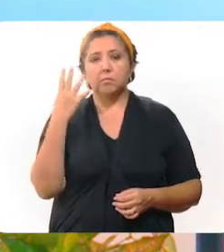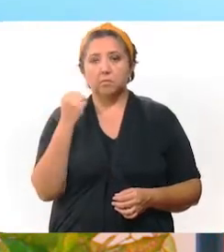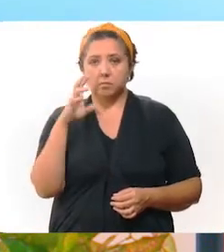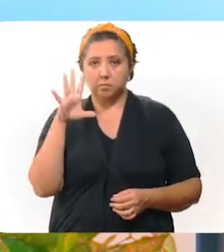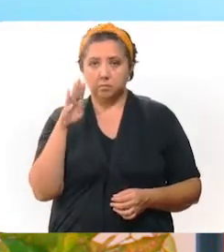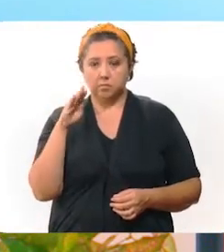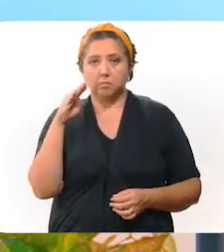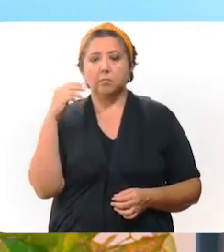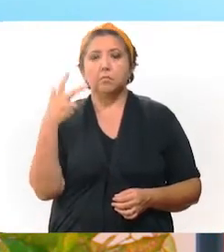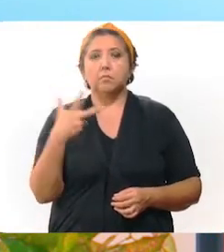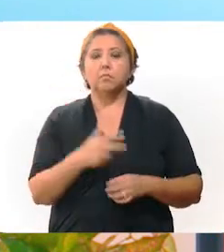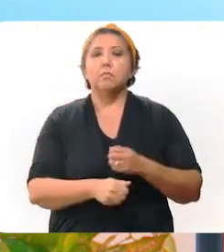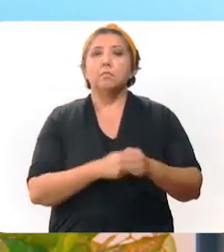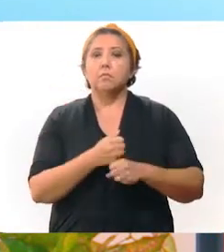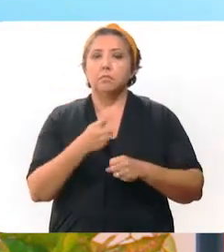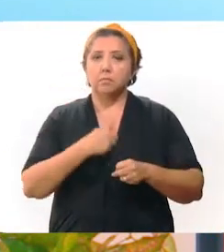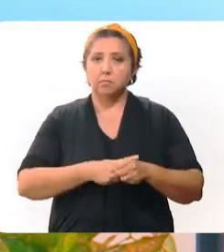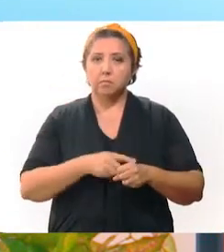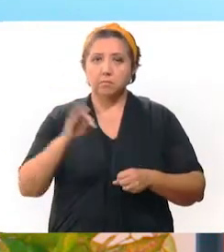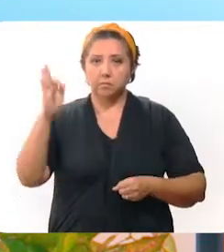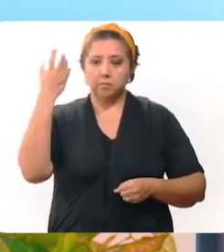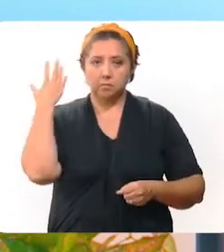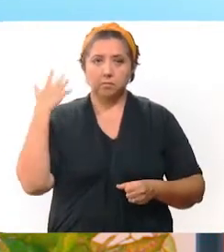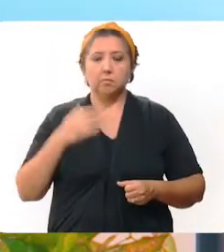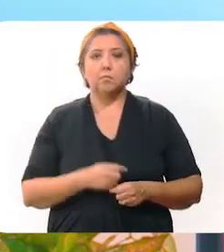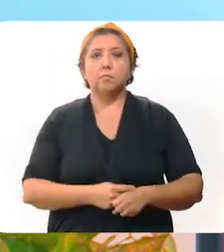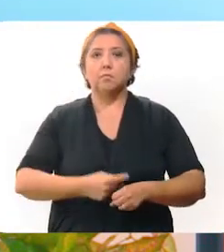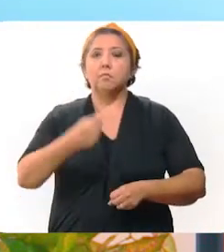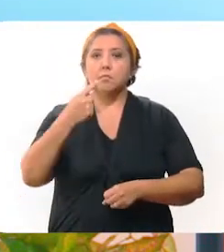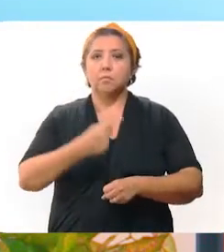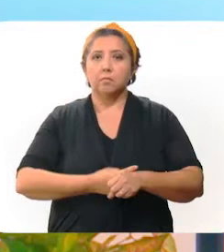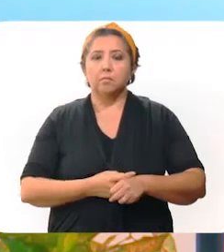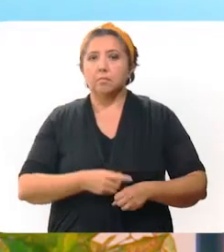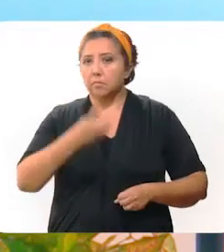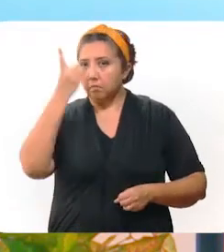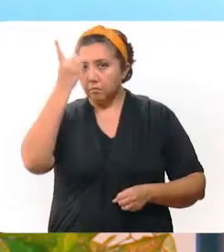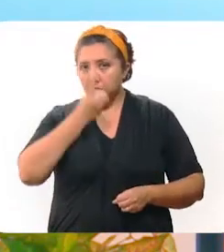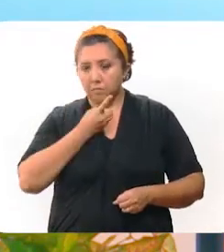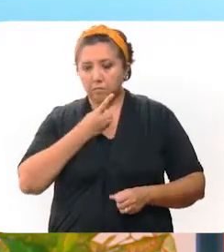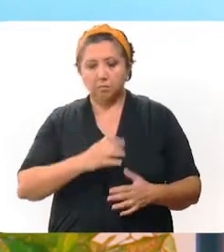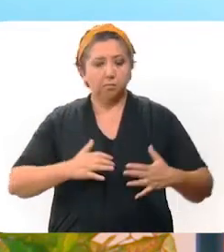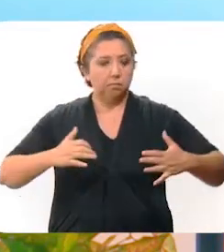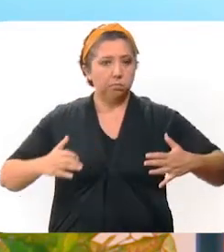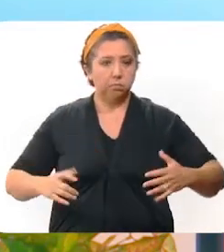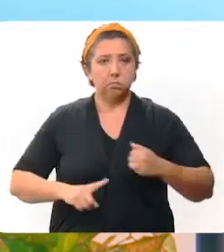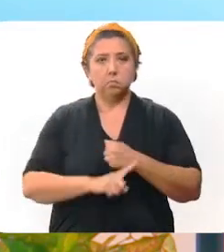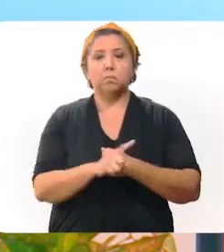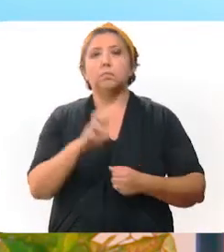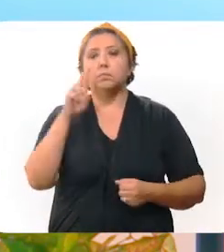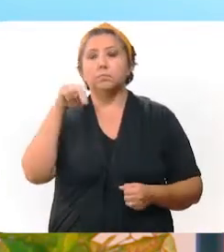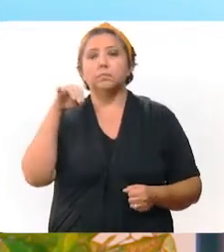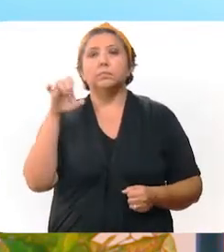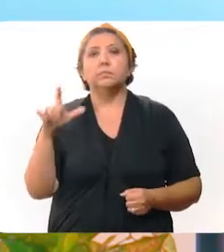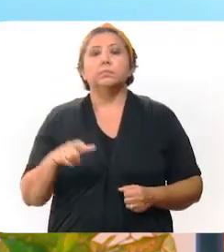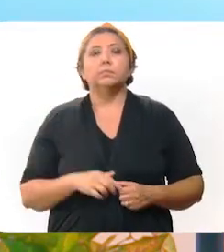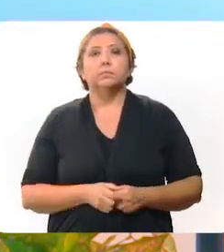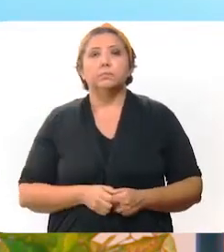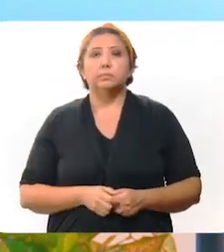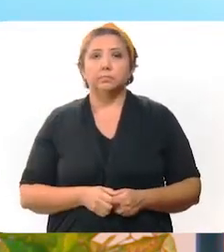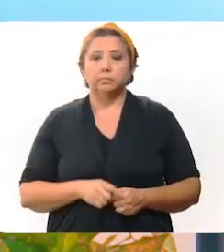39 a 98 años. Sus principales enfermedades fueron hipertensión, diabetes, obesidad, insuficiencia renal